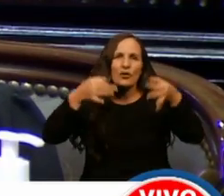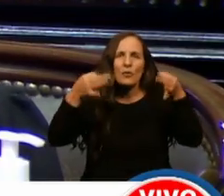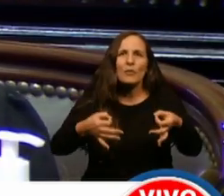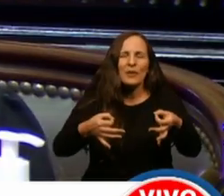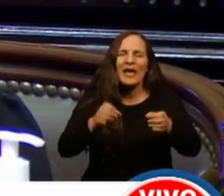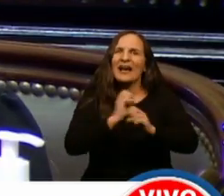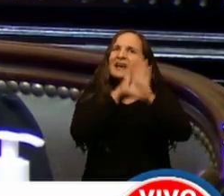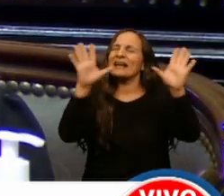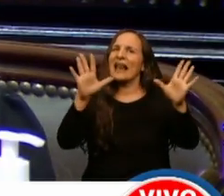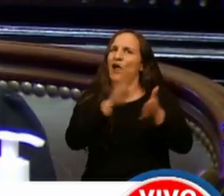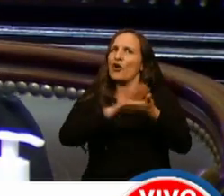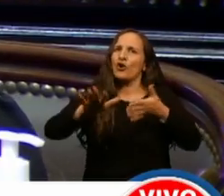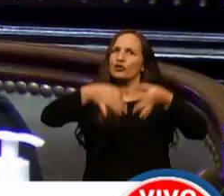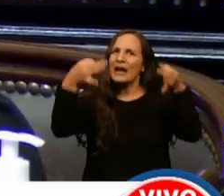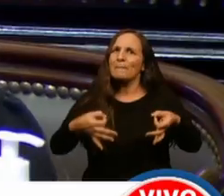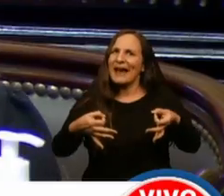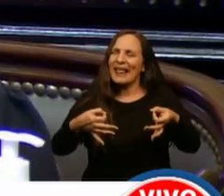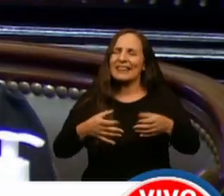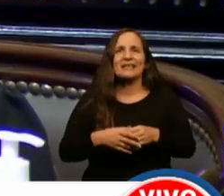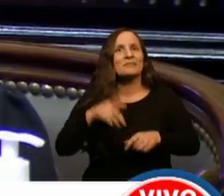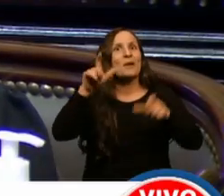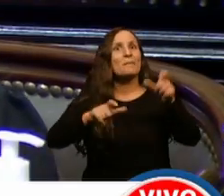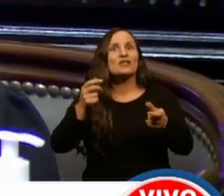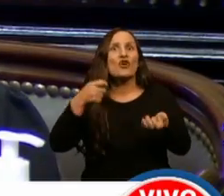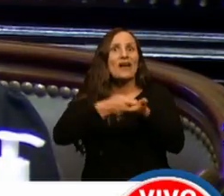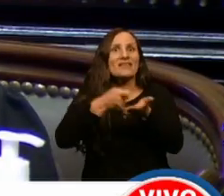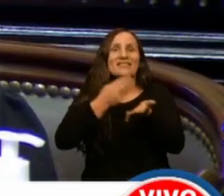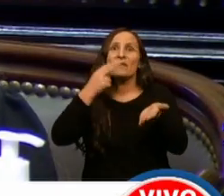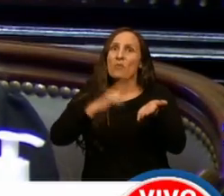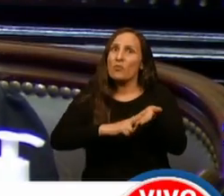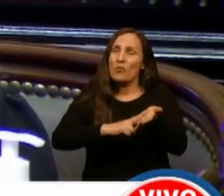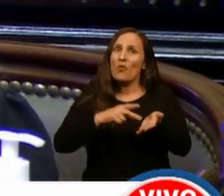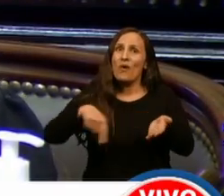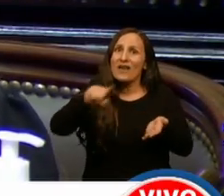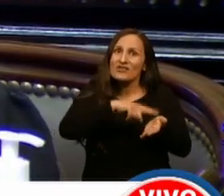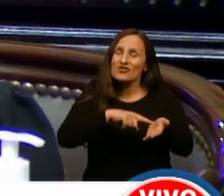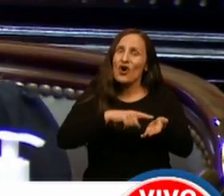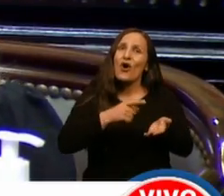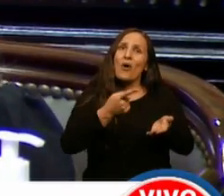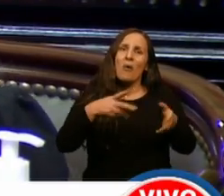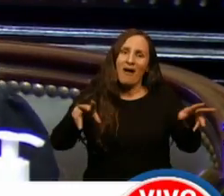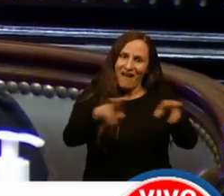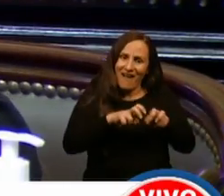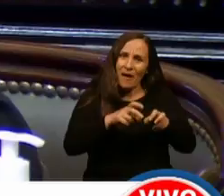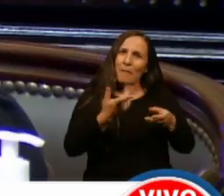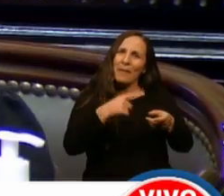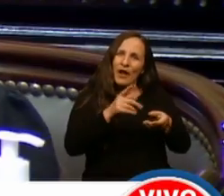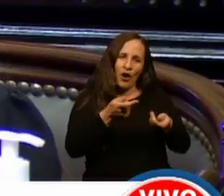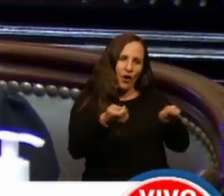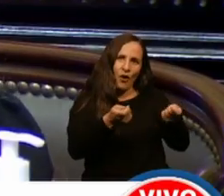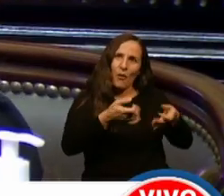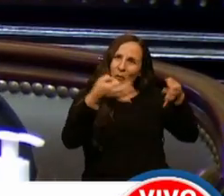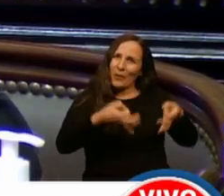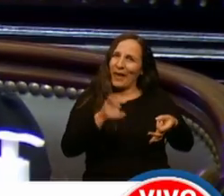el esfuerzo fiscal el esfuerzo de todos los contribuyentes argentinos no va a ser bien administrado y nunca vamos a lograr esa